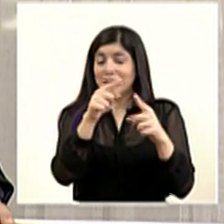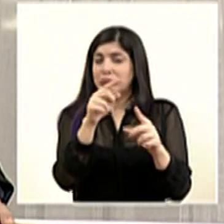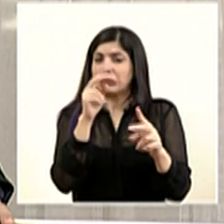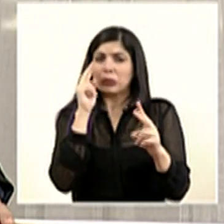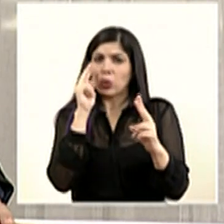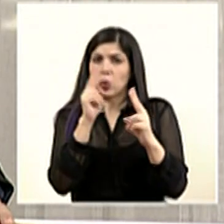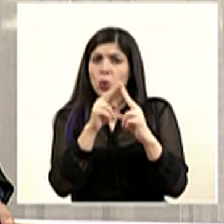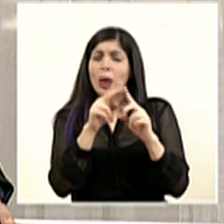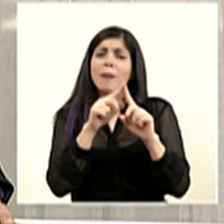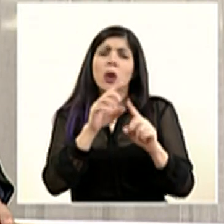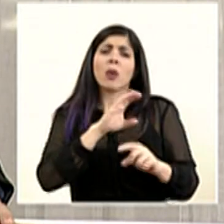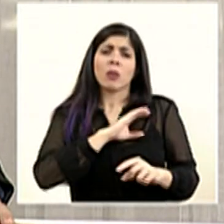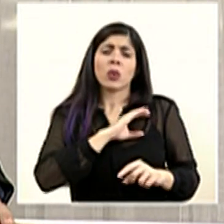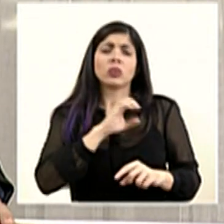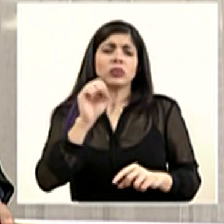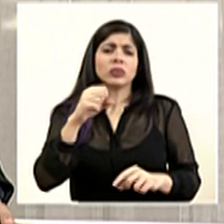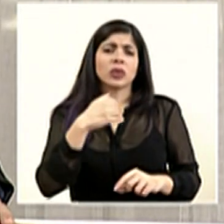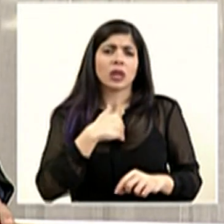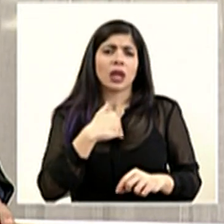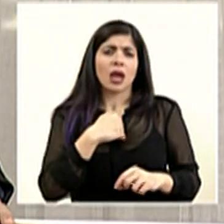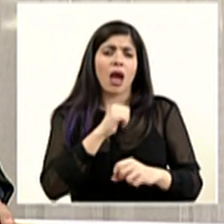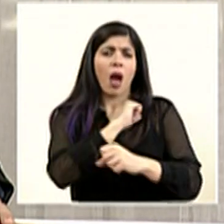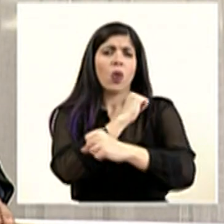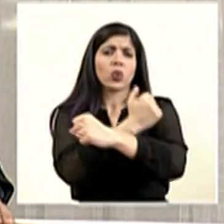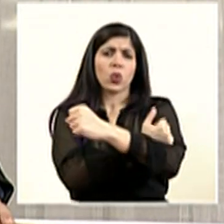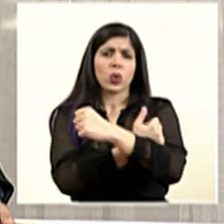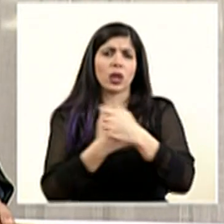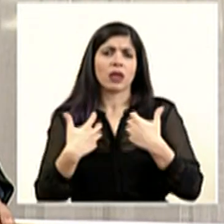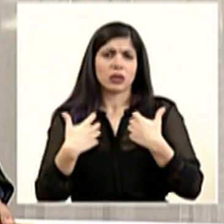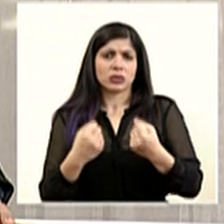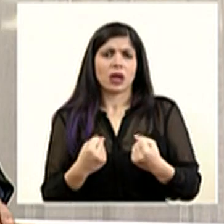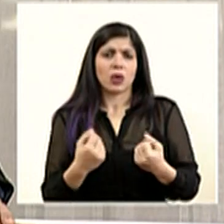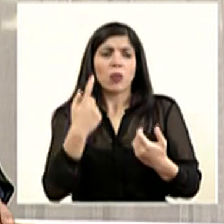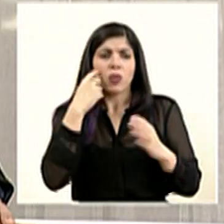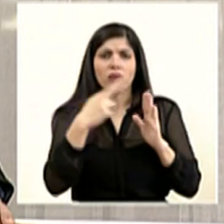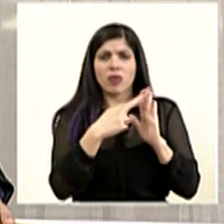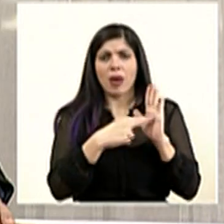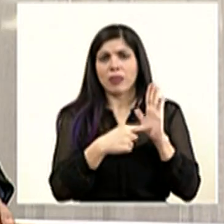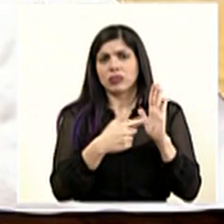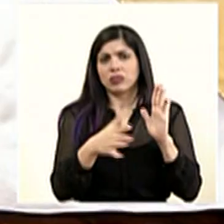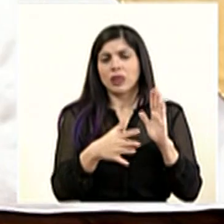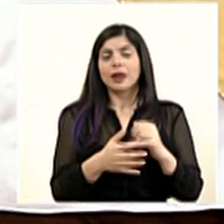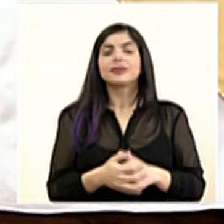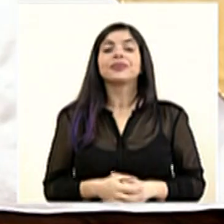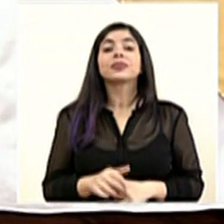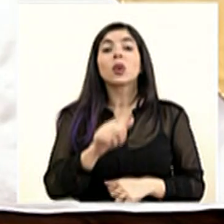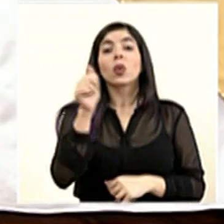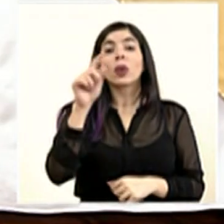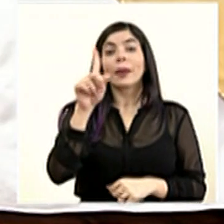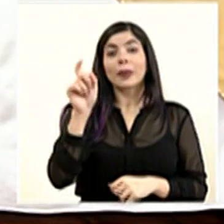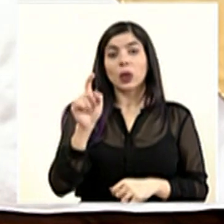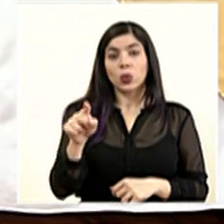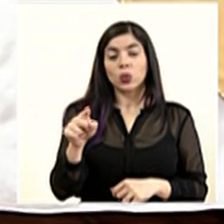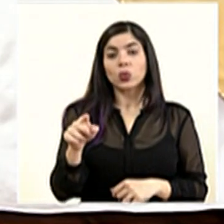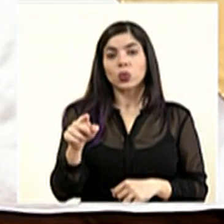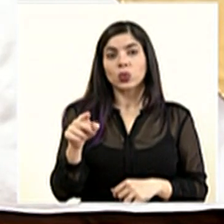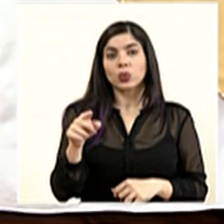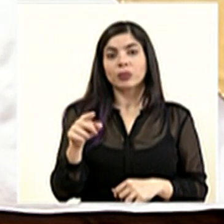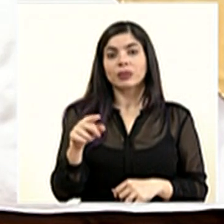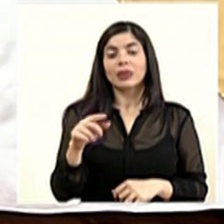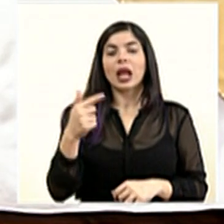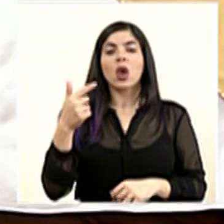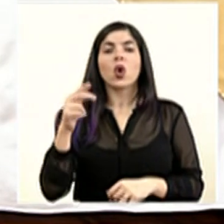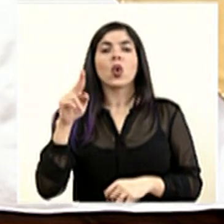sí los oficiales tienen esa potestad sanitaria de acuerdo a lo ya reglamentado. La siguiente consulta, el